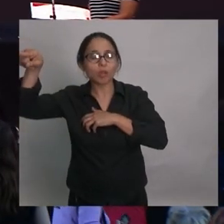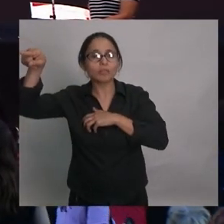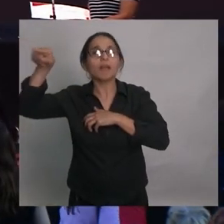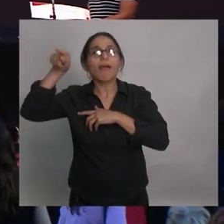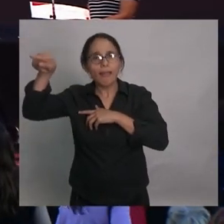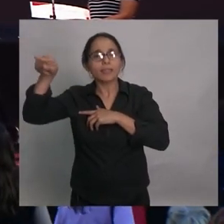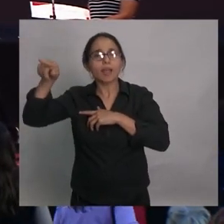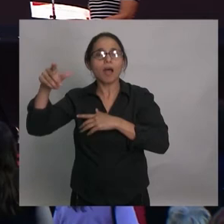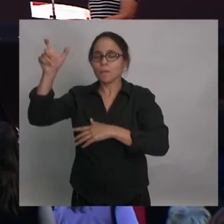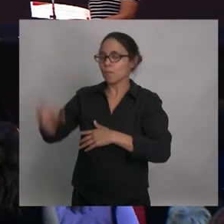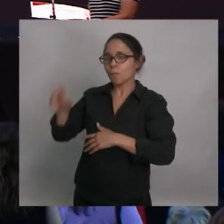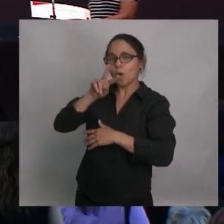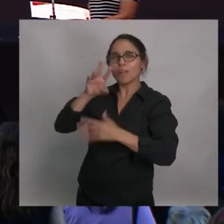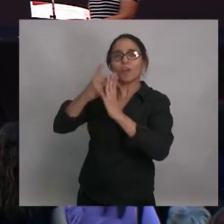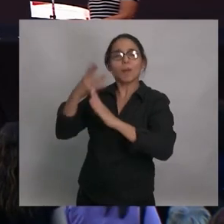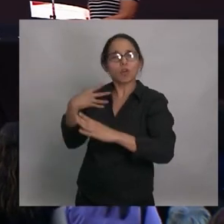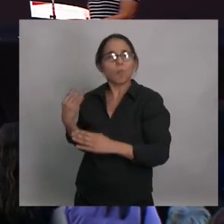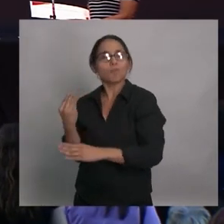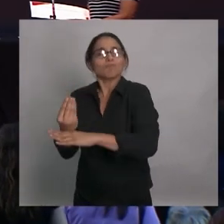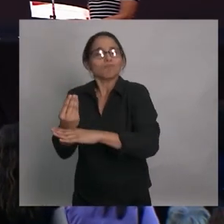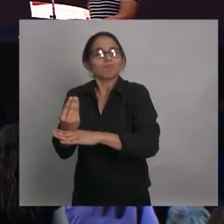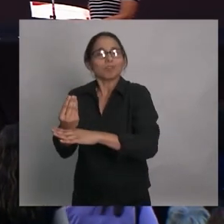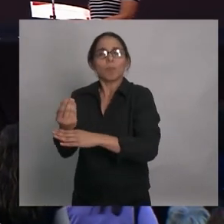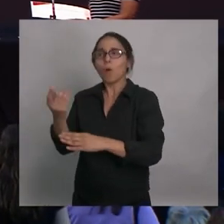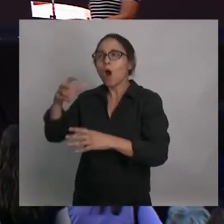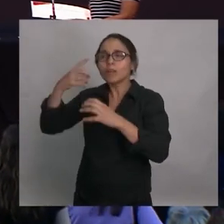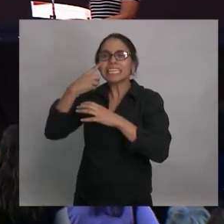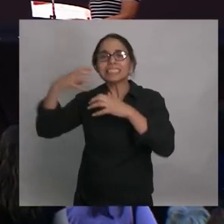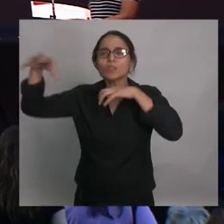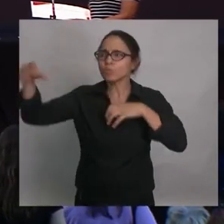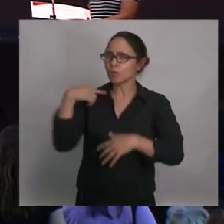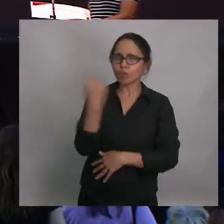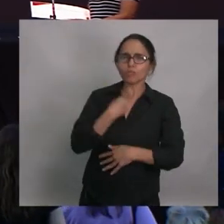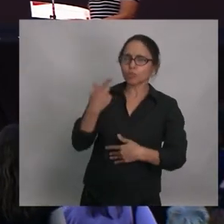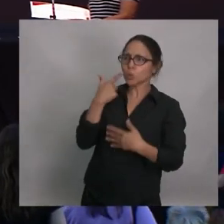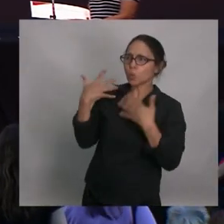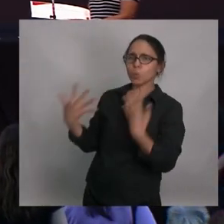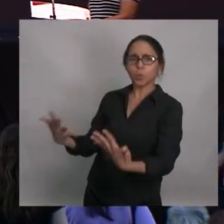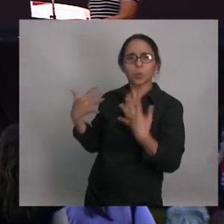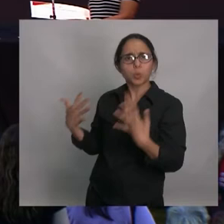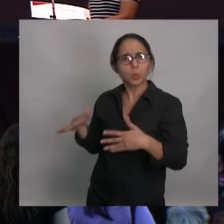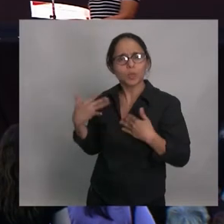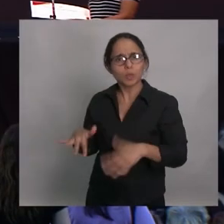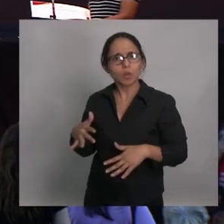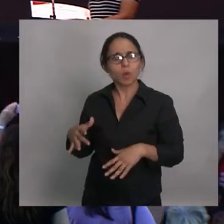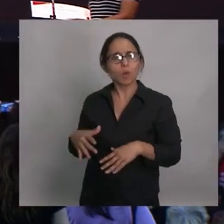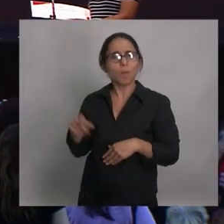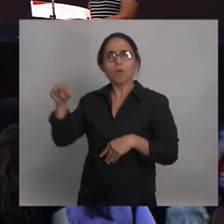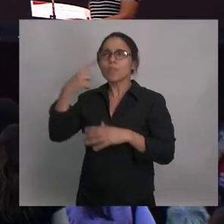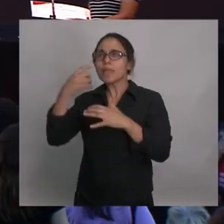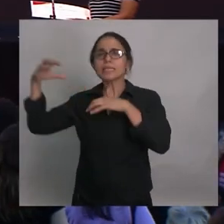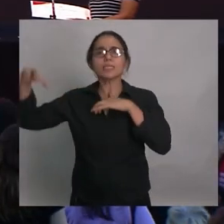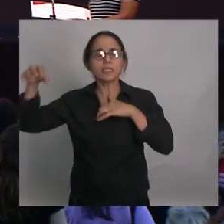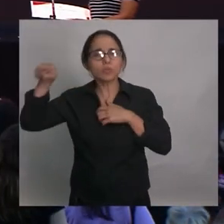esfuerzo es una institución que nosotros admiramos oxfam es una institución que tiene el coraje